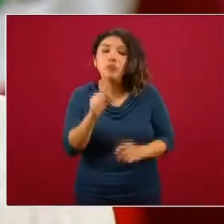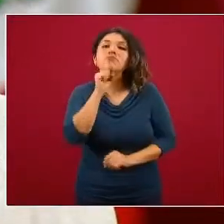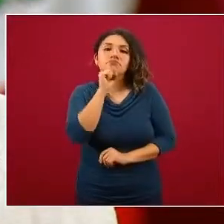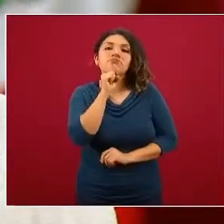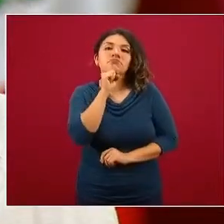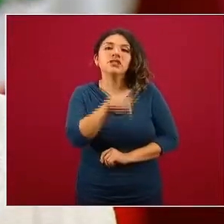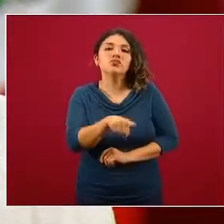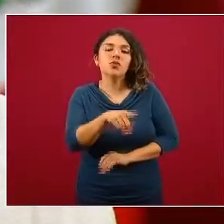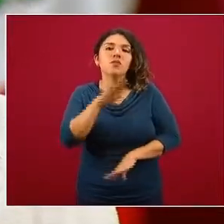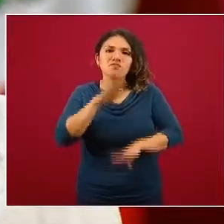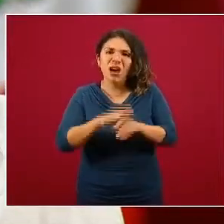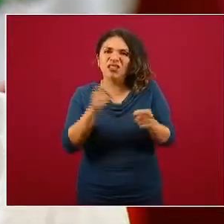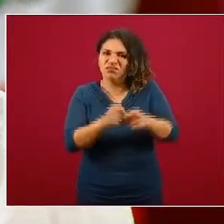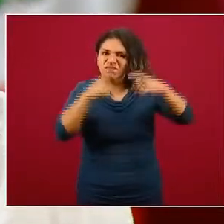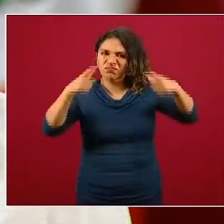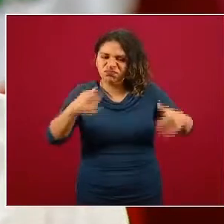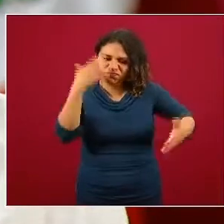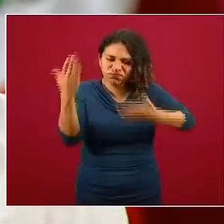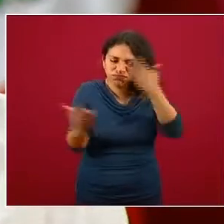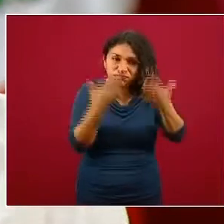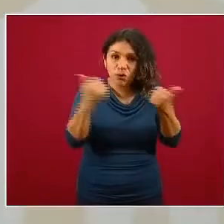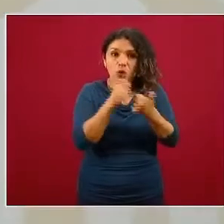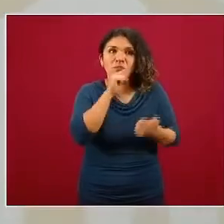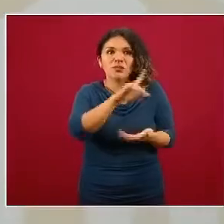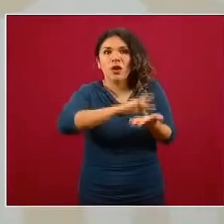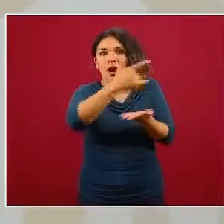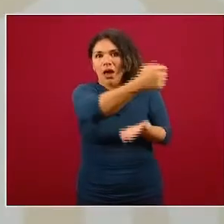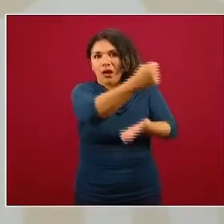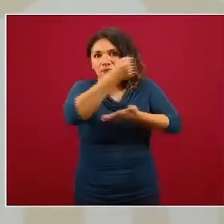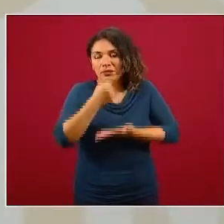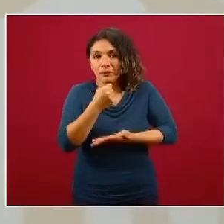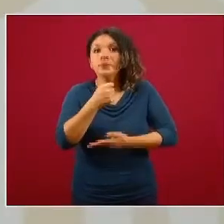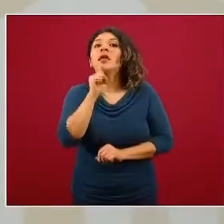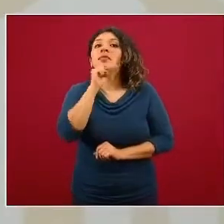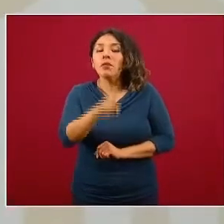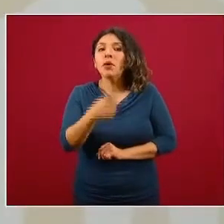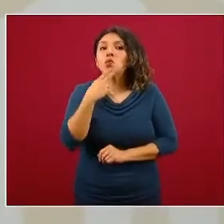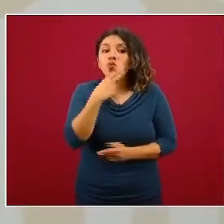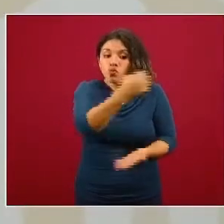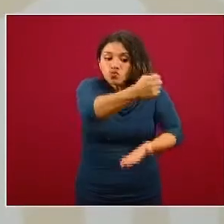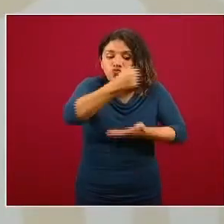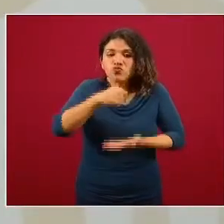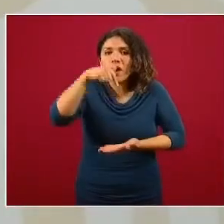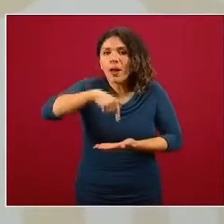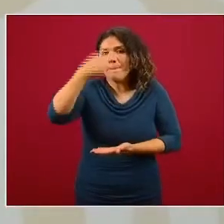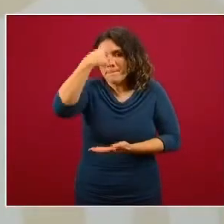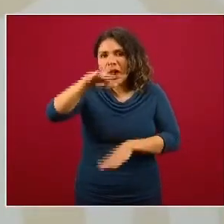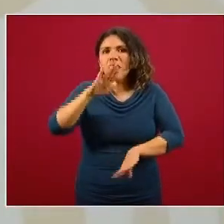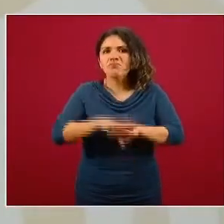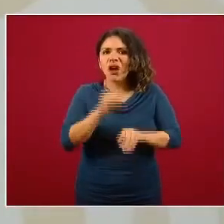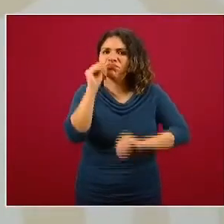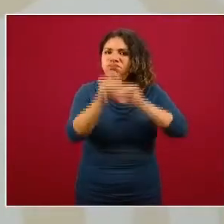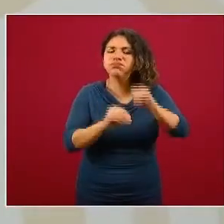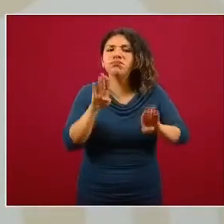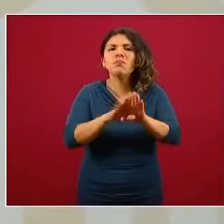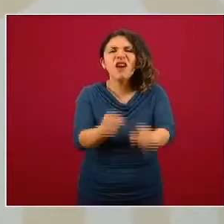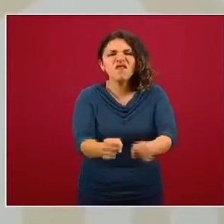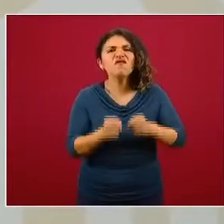también ampliados con este donativo. También vamos a utilizarlo para incrementar la fuerza de